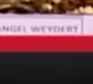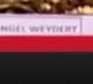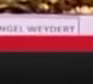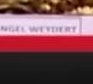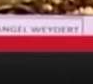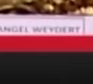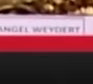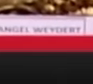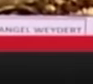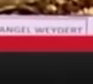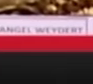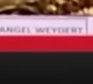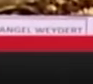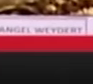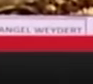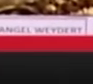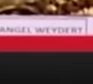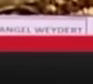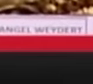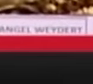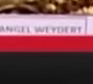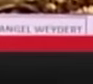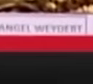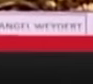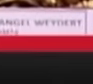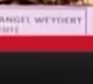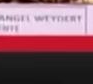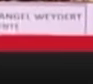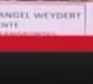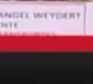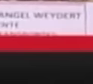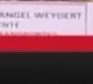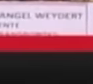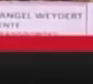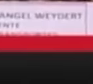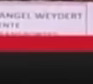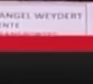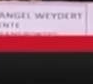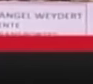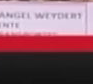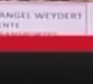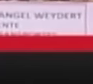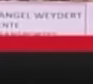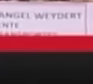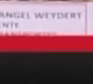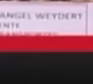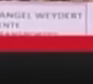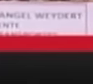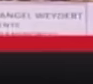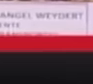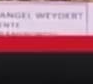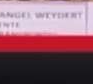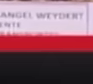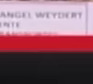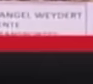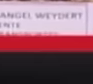chipivos, sino que queríamos hacer algunas precisiones. Y creo que la doctora Juárez las va a hacer al respecto, y con